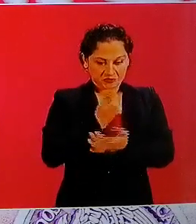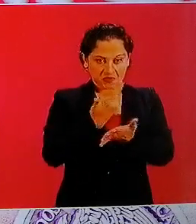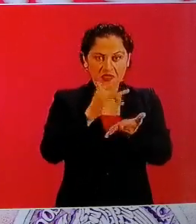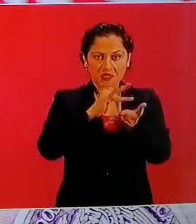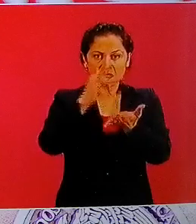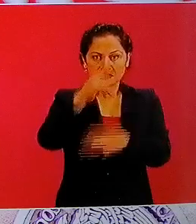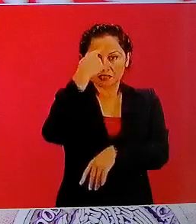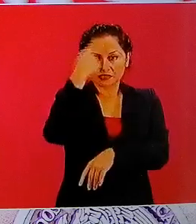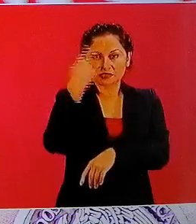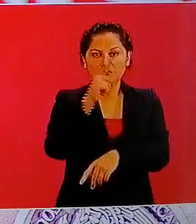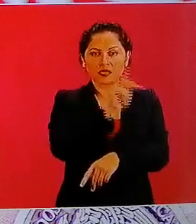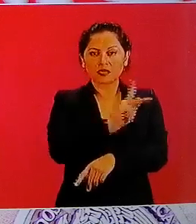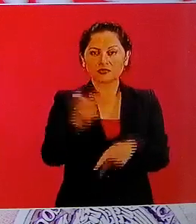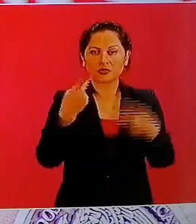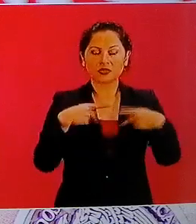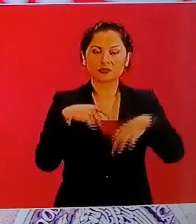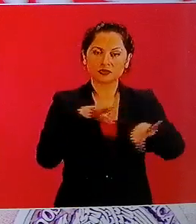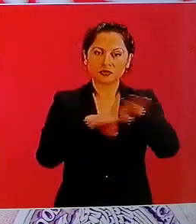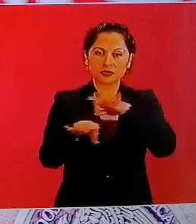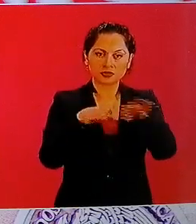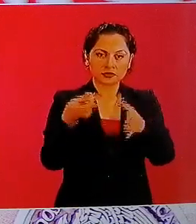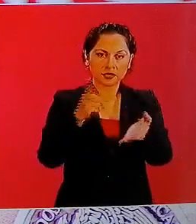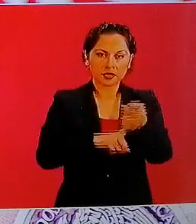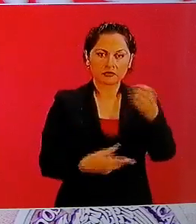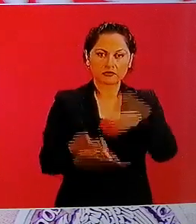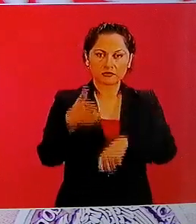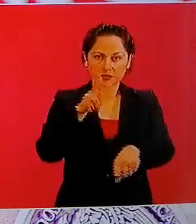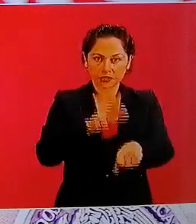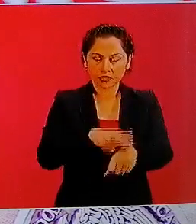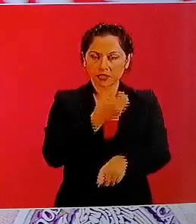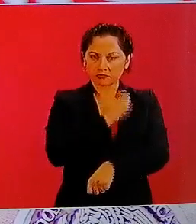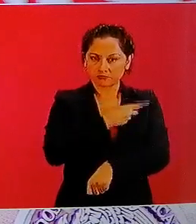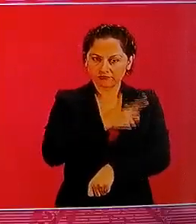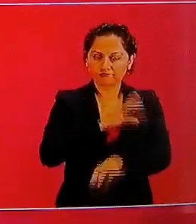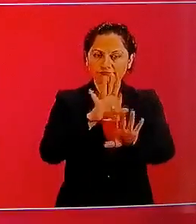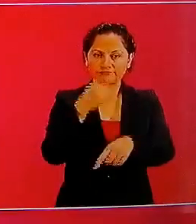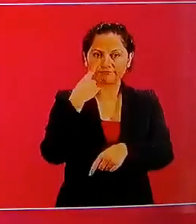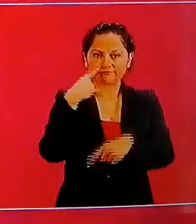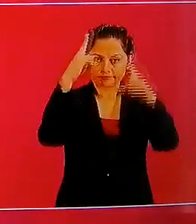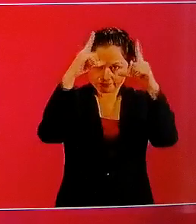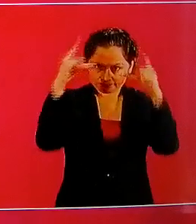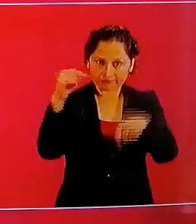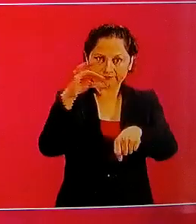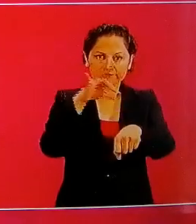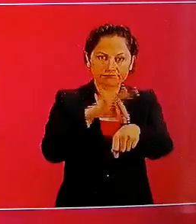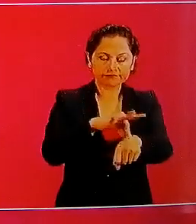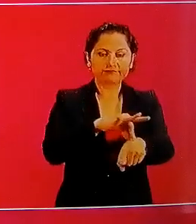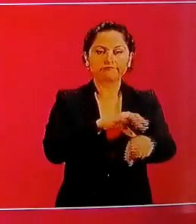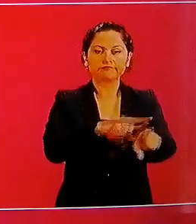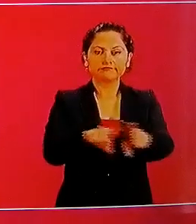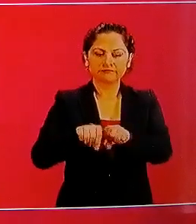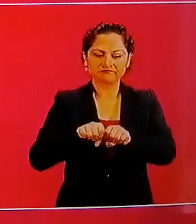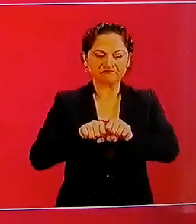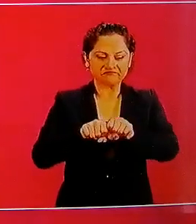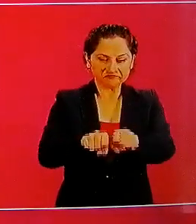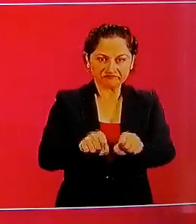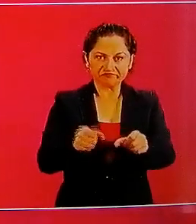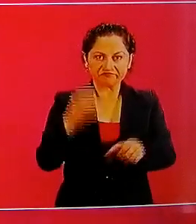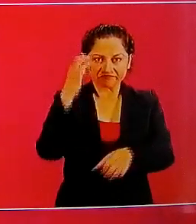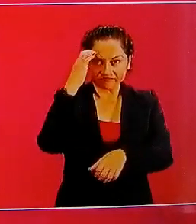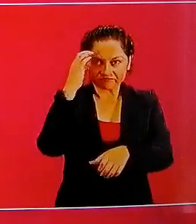personal médico, con todos, con los enfermeros, las enfermeras, los médicos, las médicas, pero también los camilleros y